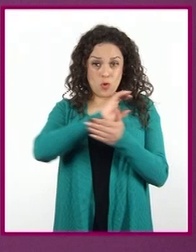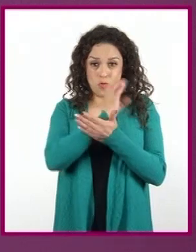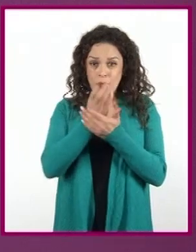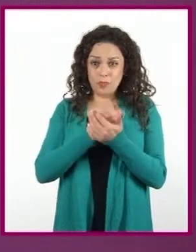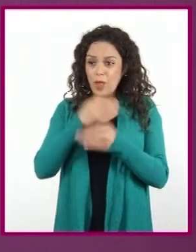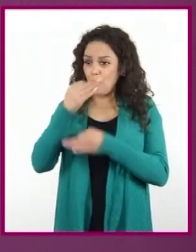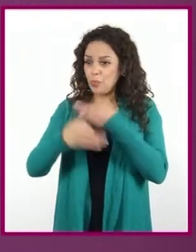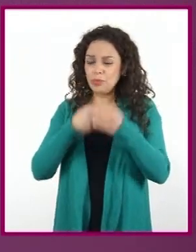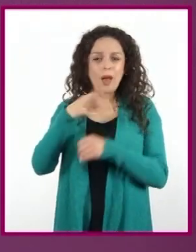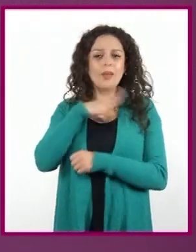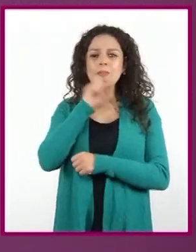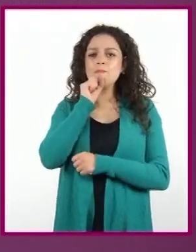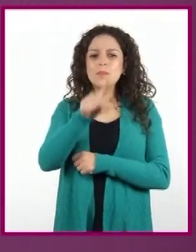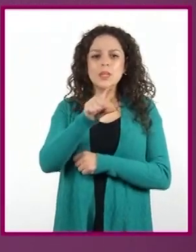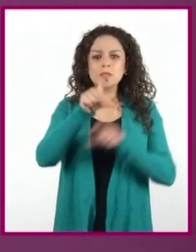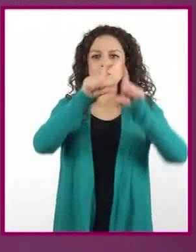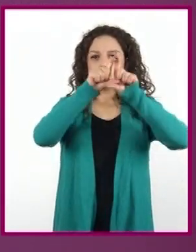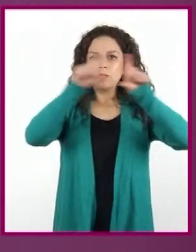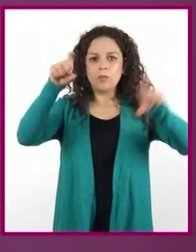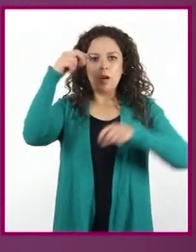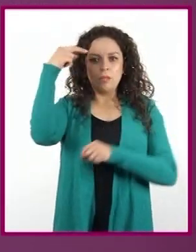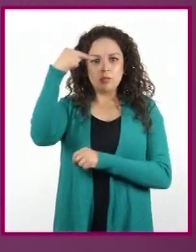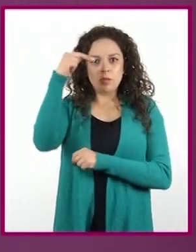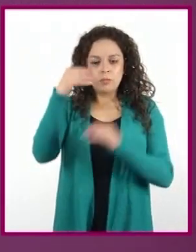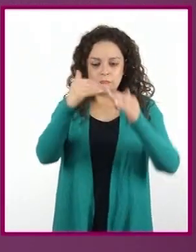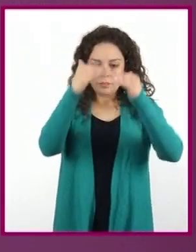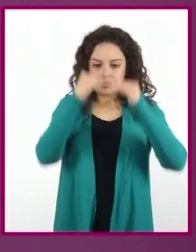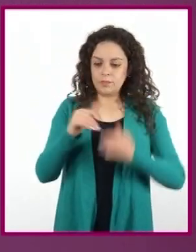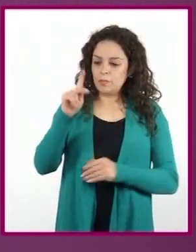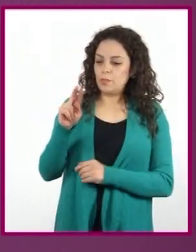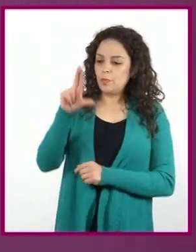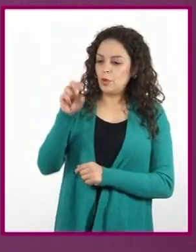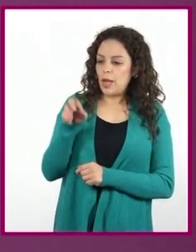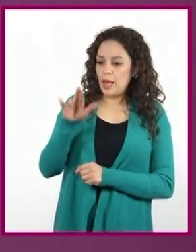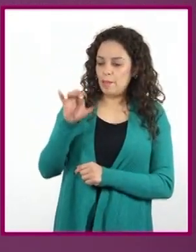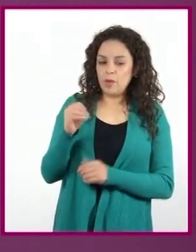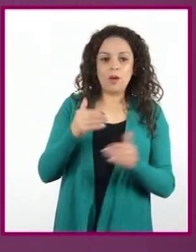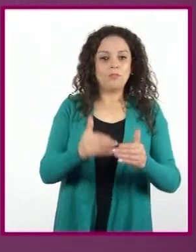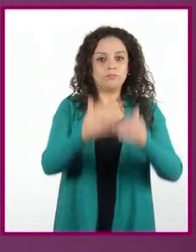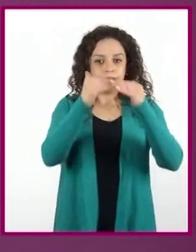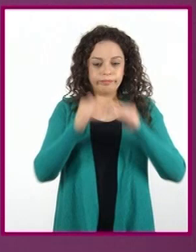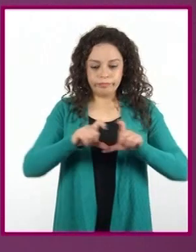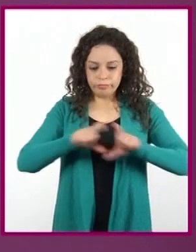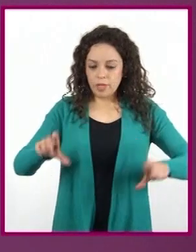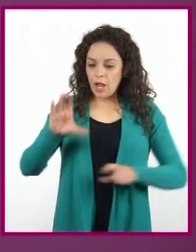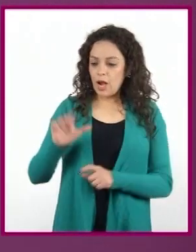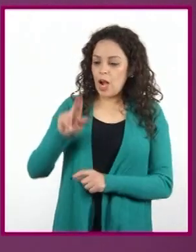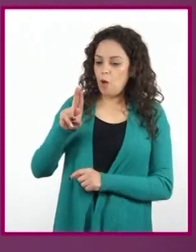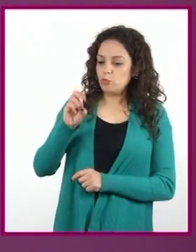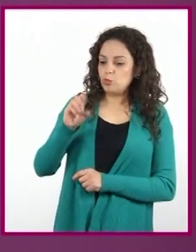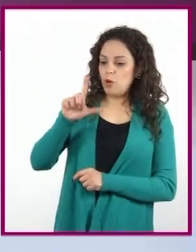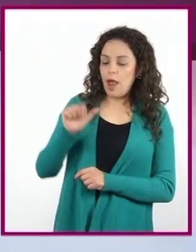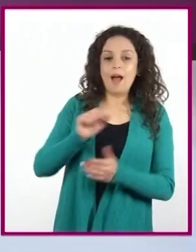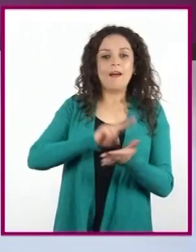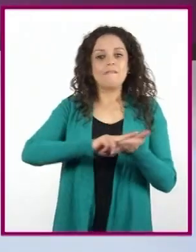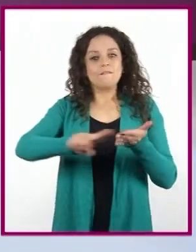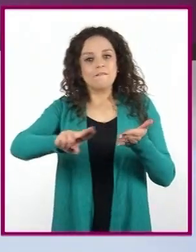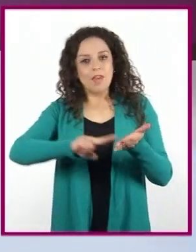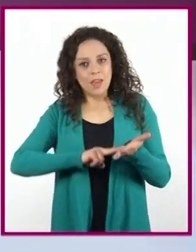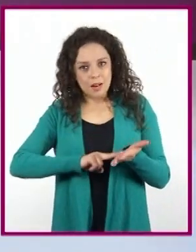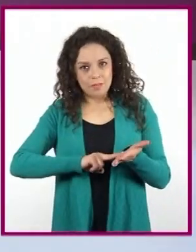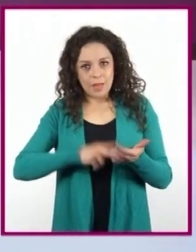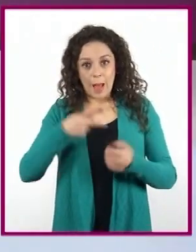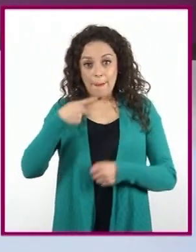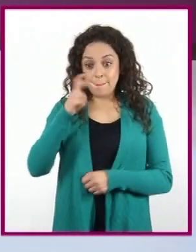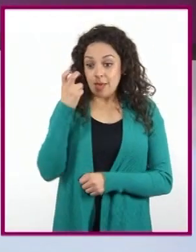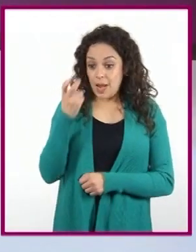estructura: título, proemio, cláusulas, firmas. Pero el contenido